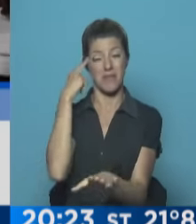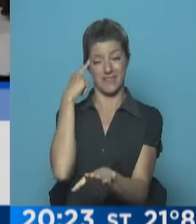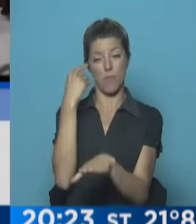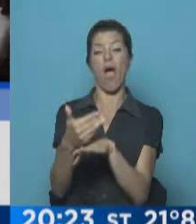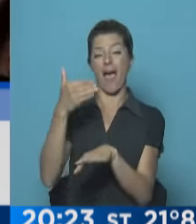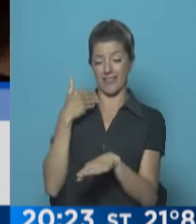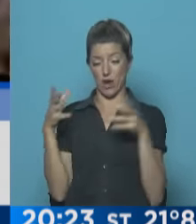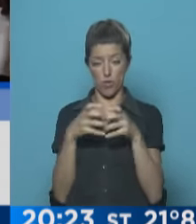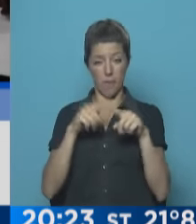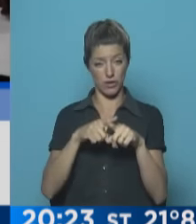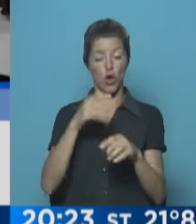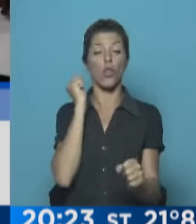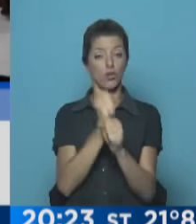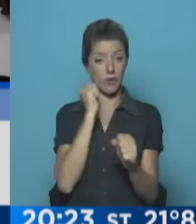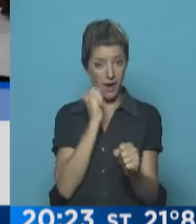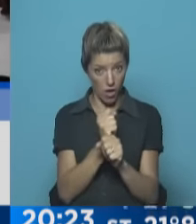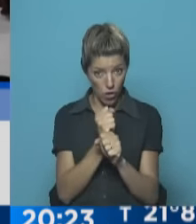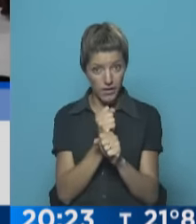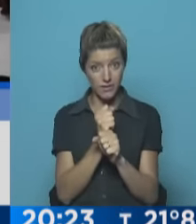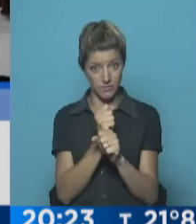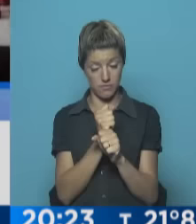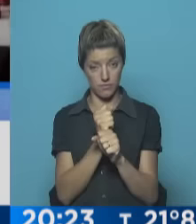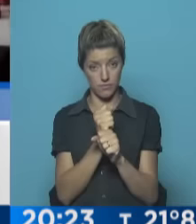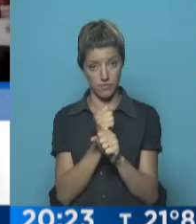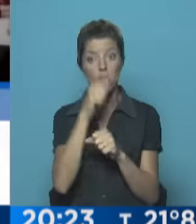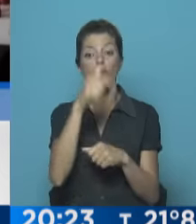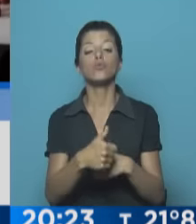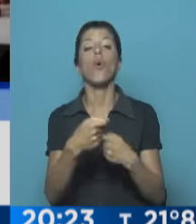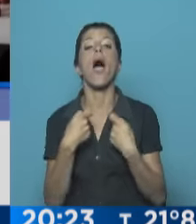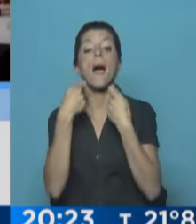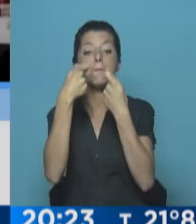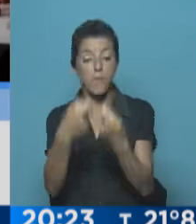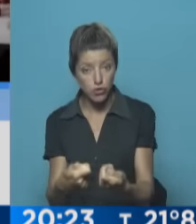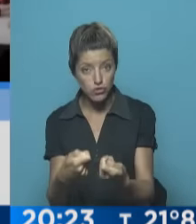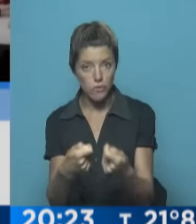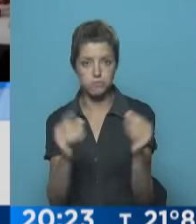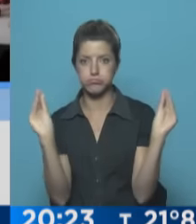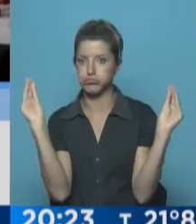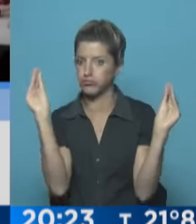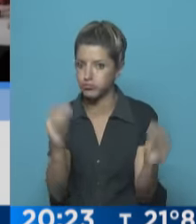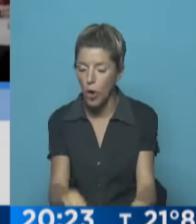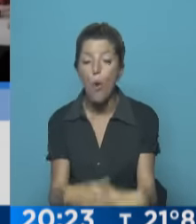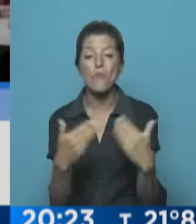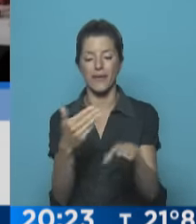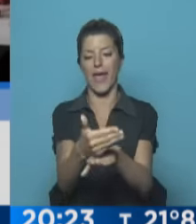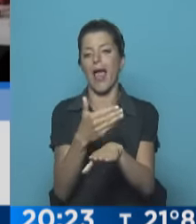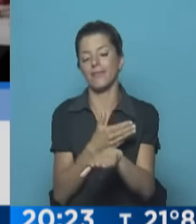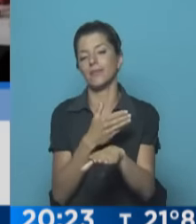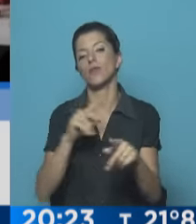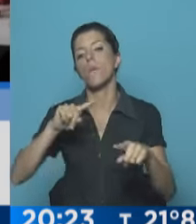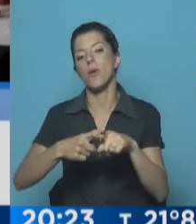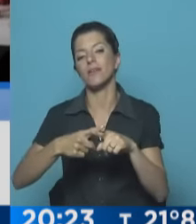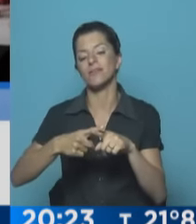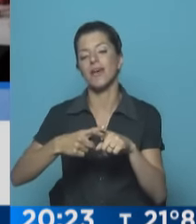Partido de los Trabajadores ha perdido gran parte de su apoyo justamente por haber llevado adelante políticas